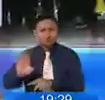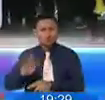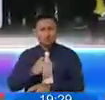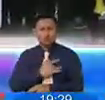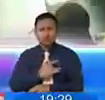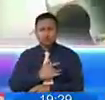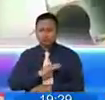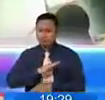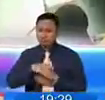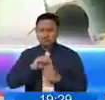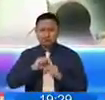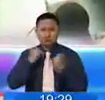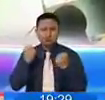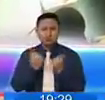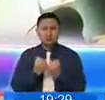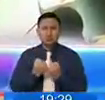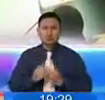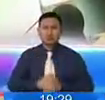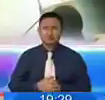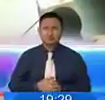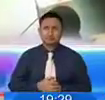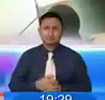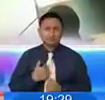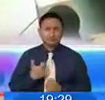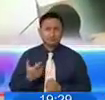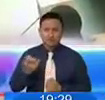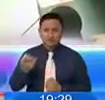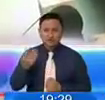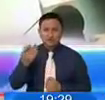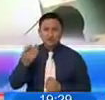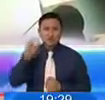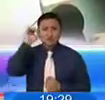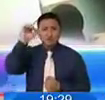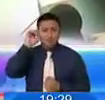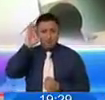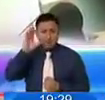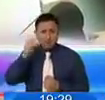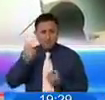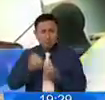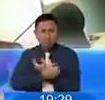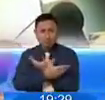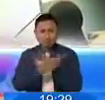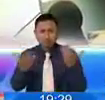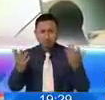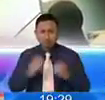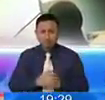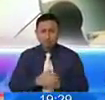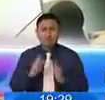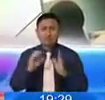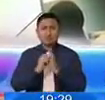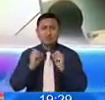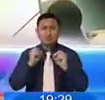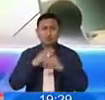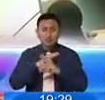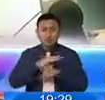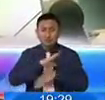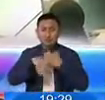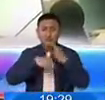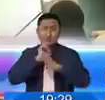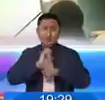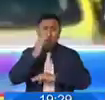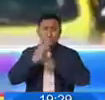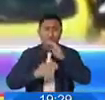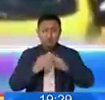una sociedad. No es posible que se difunda esos videos, que haga viral a nivel de las redes sociales, a nivel nacional, a